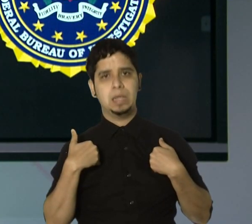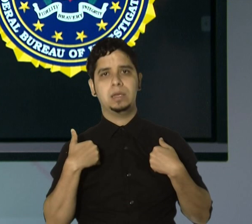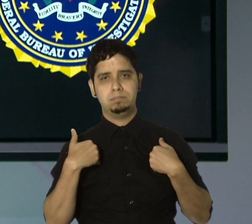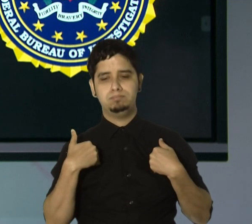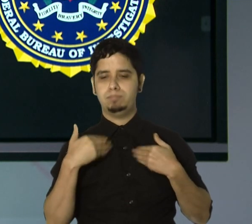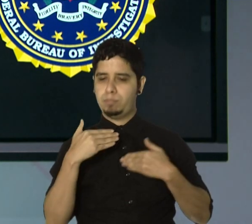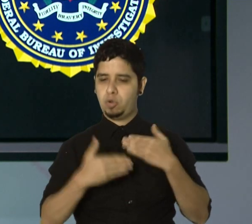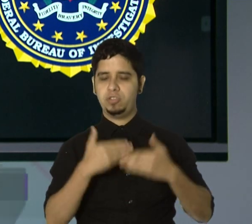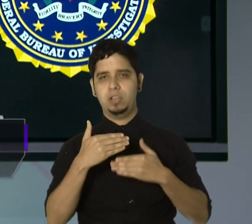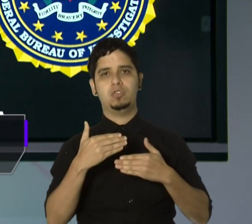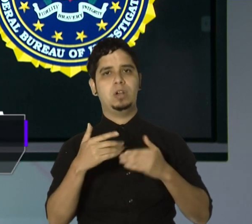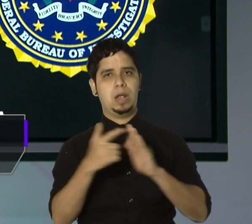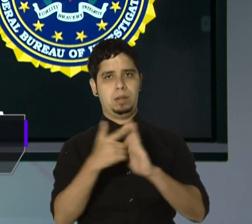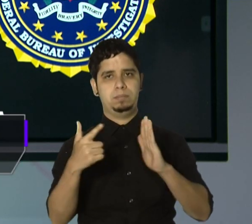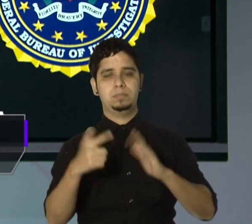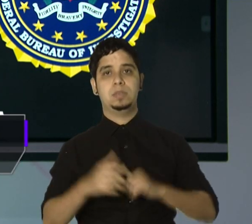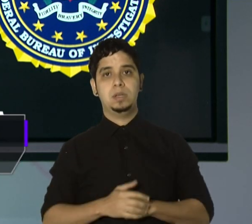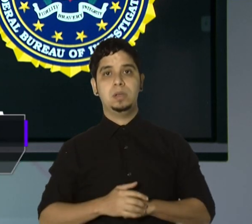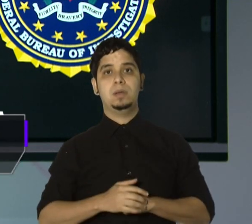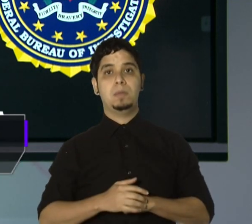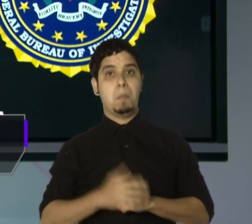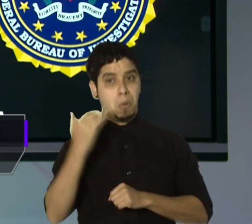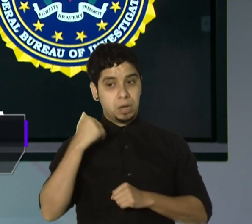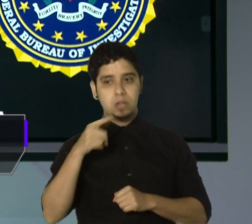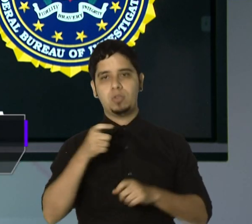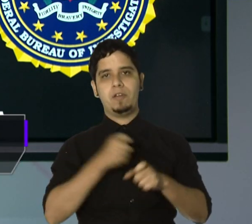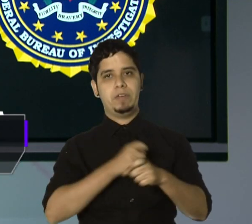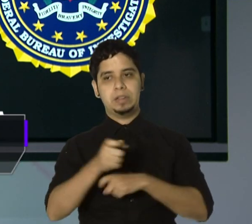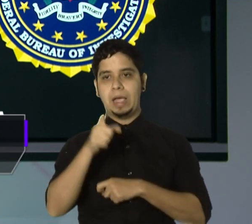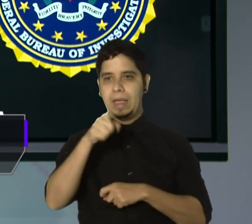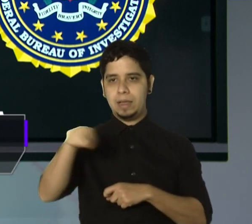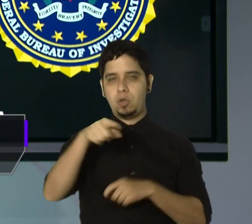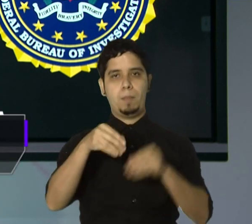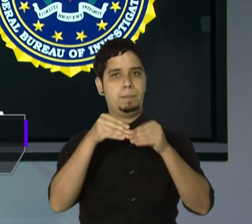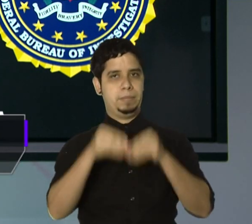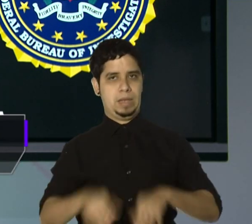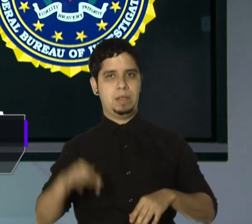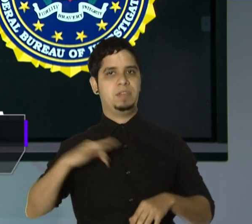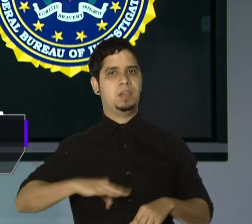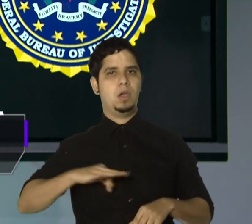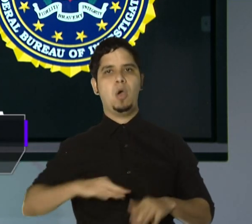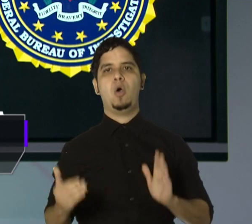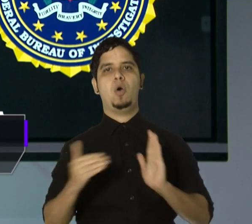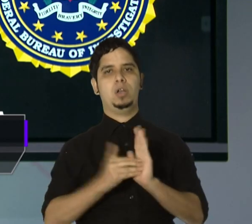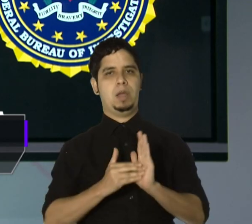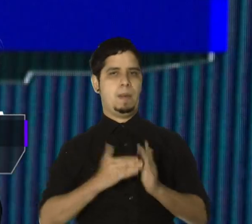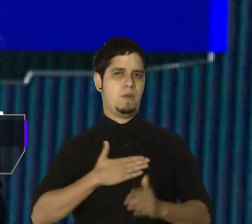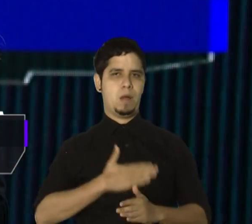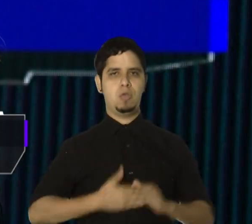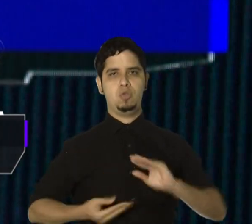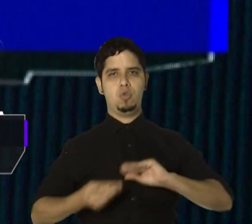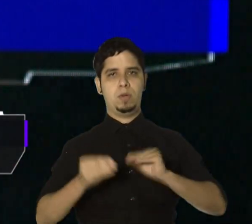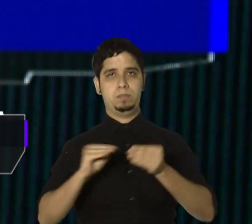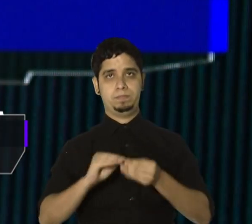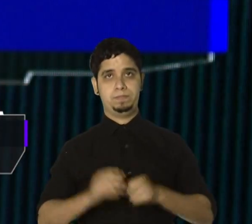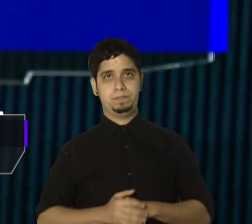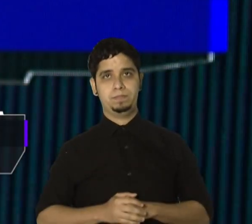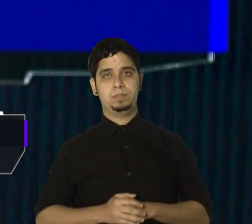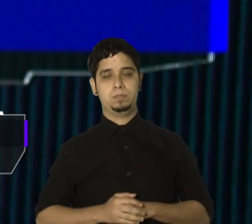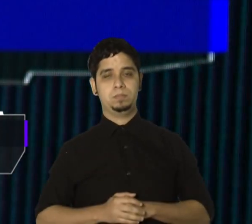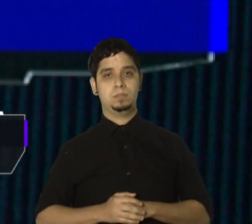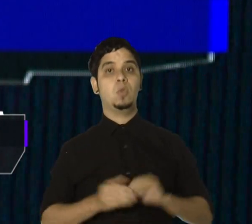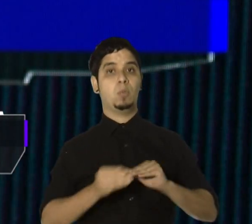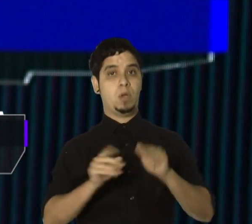ancianos pierden beneficios. ¿Cierto? ¿A qué número? Repitamos una vez más el número. El 787